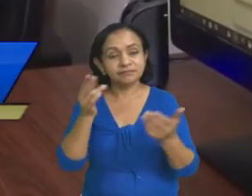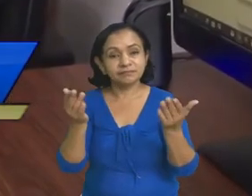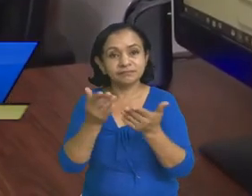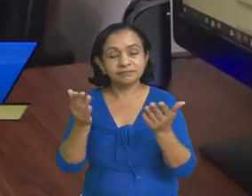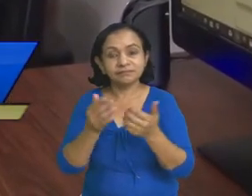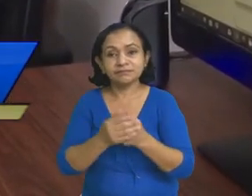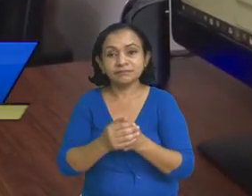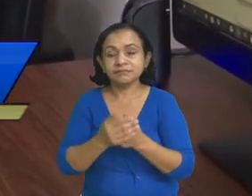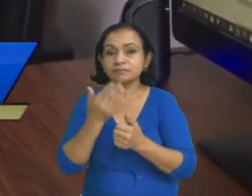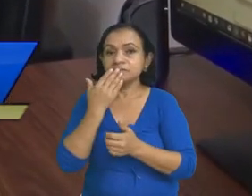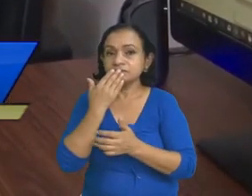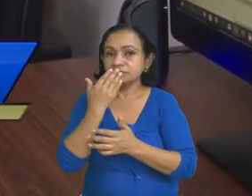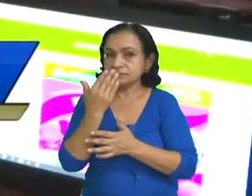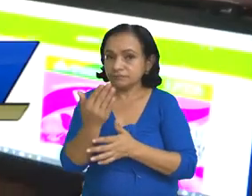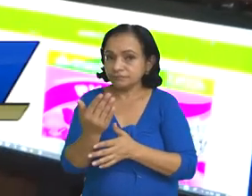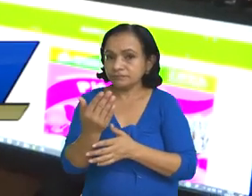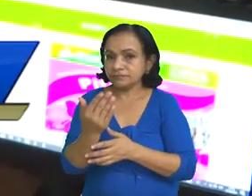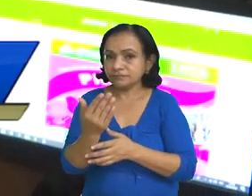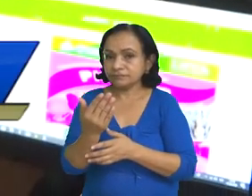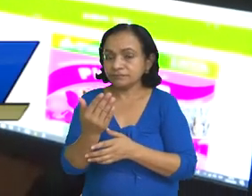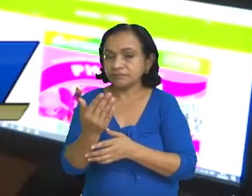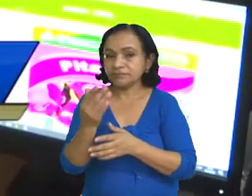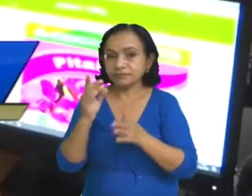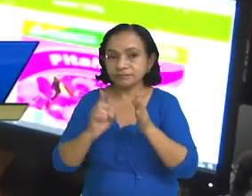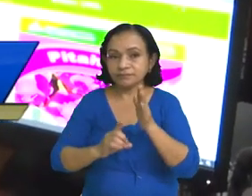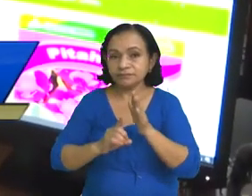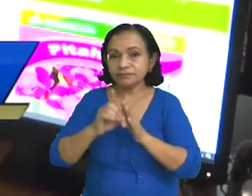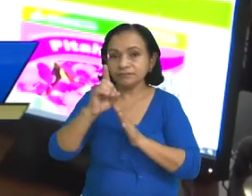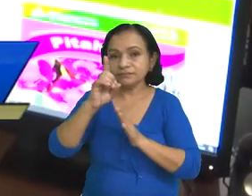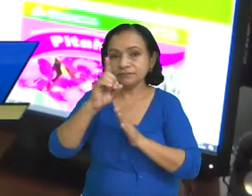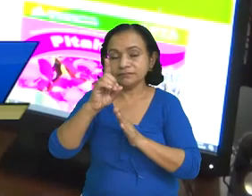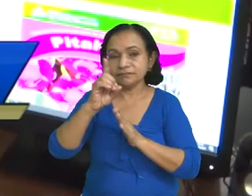es algo positivo, pues, para el desarrollo